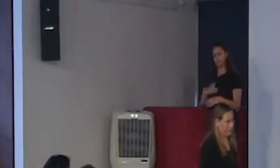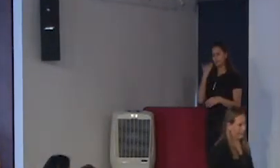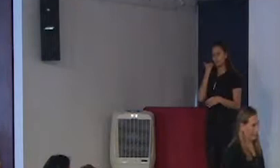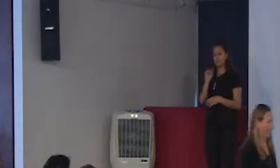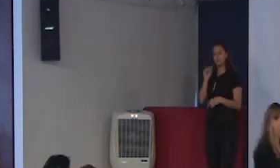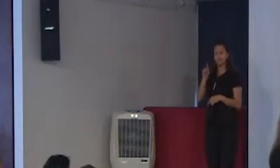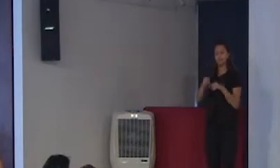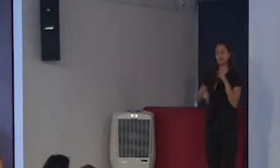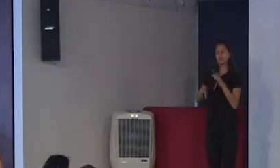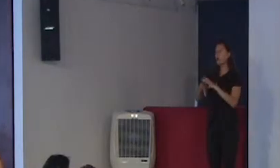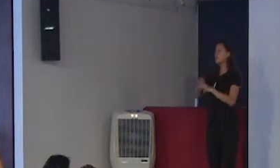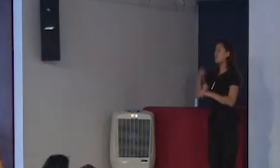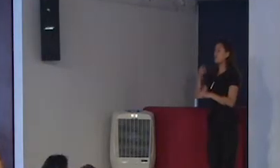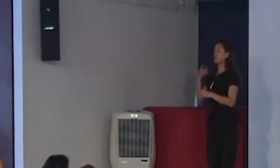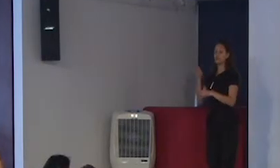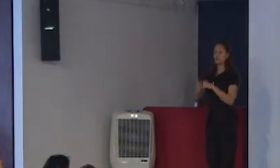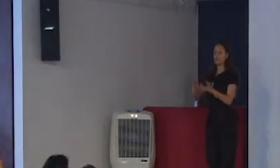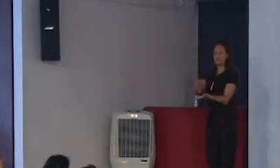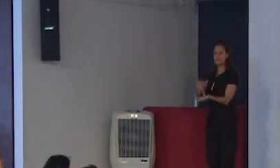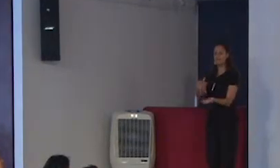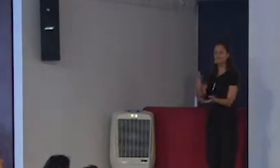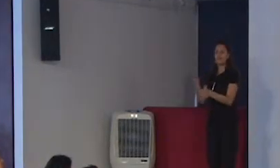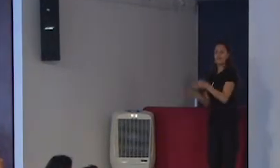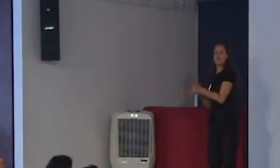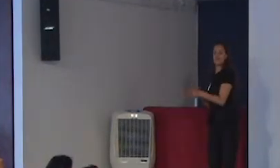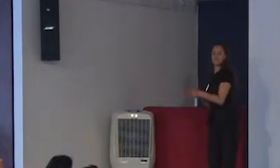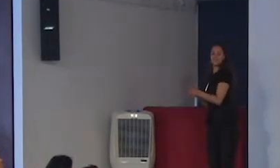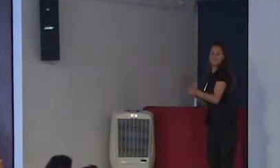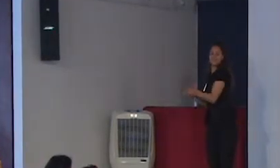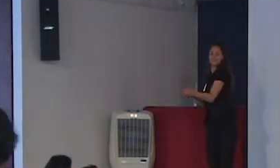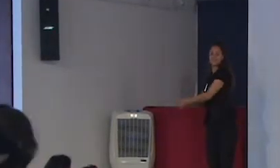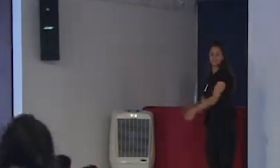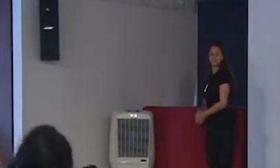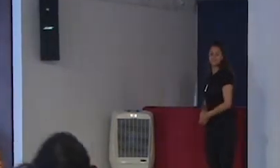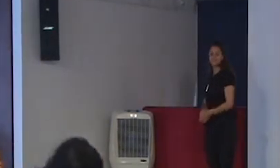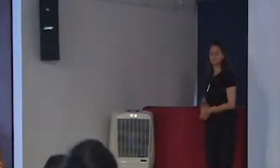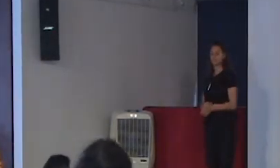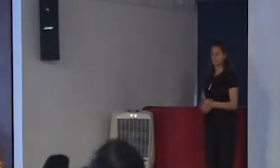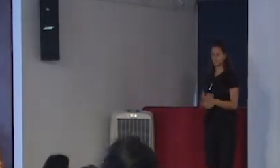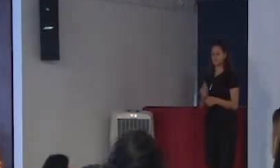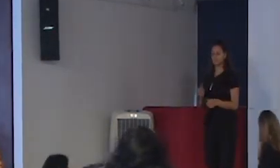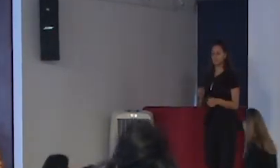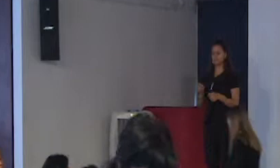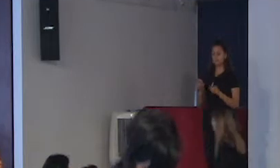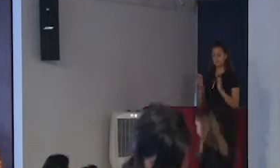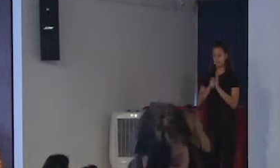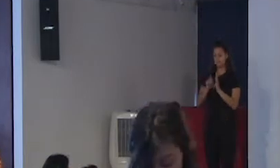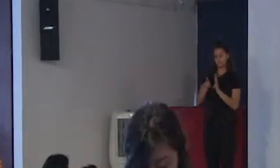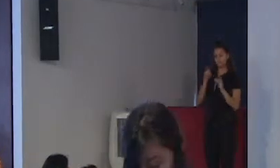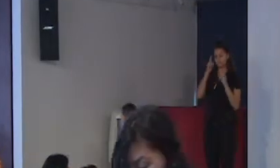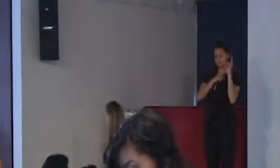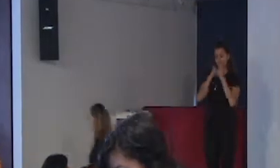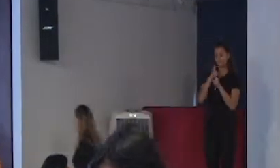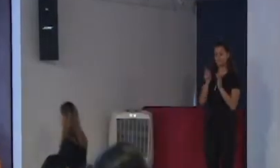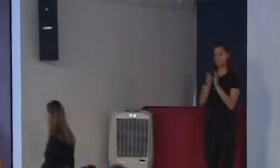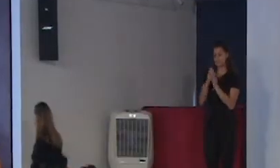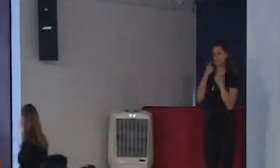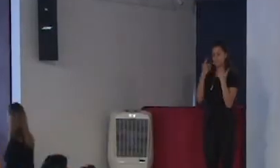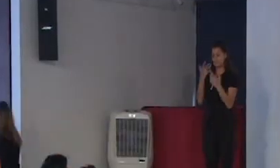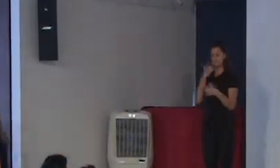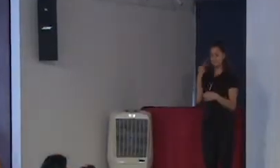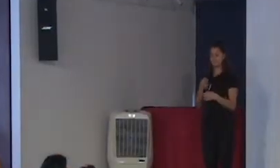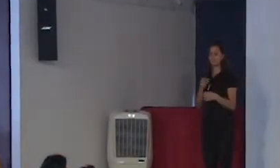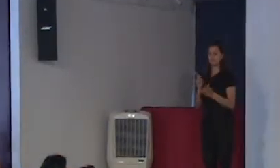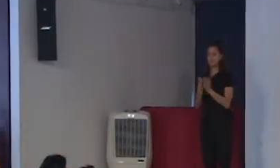Entonces, que no pueden estar en estos espacios. Y ya un poco en términos de esa reflexión. Uno, es evidente por lo menos, y algo que